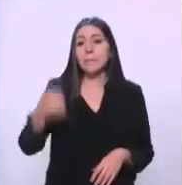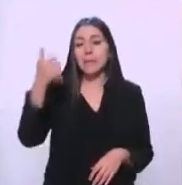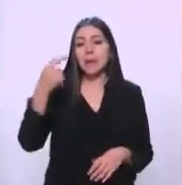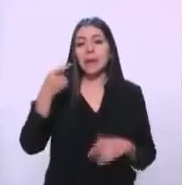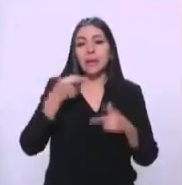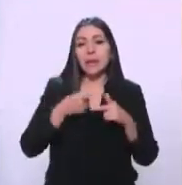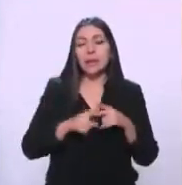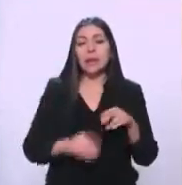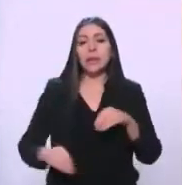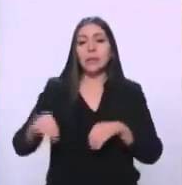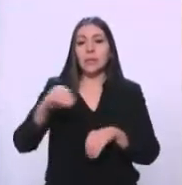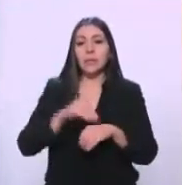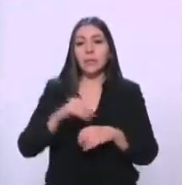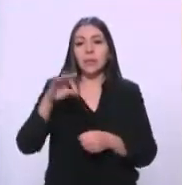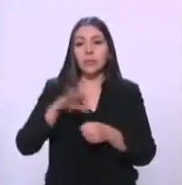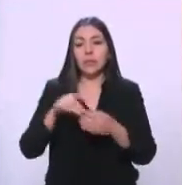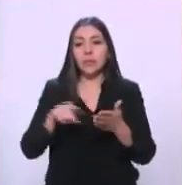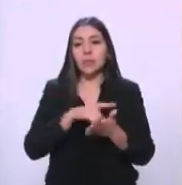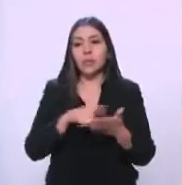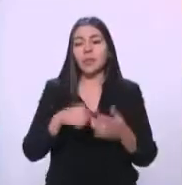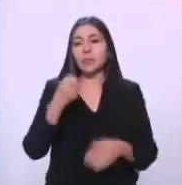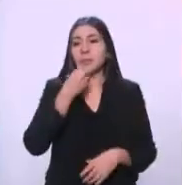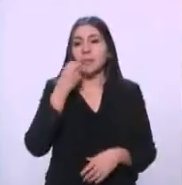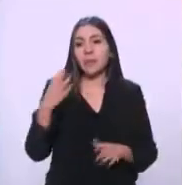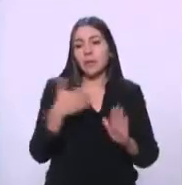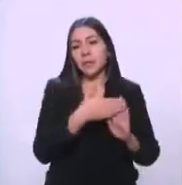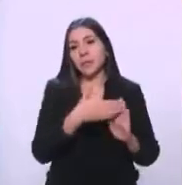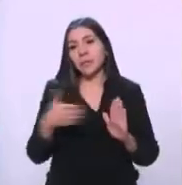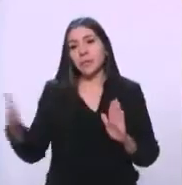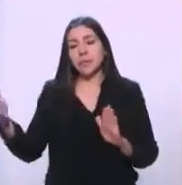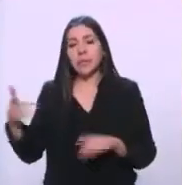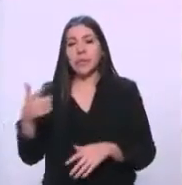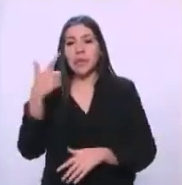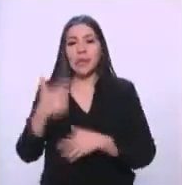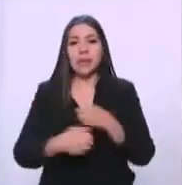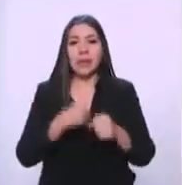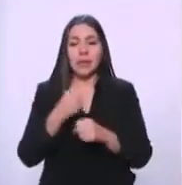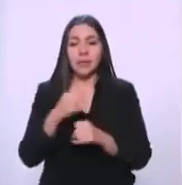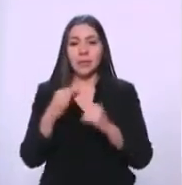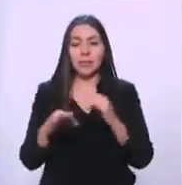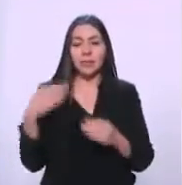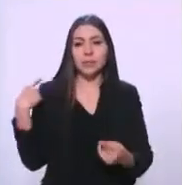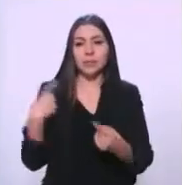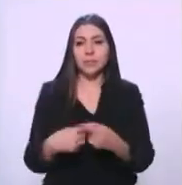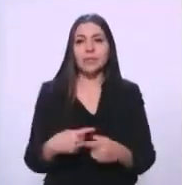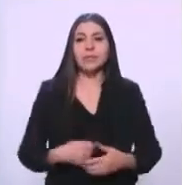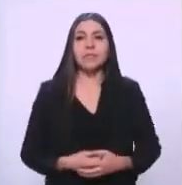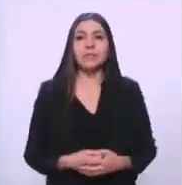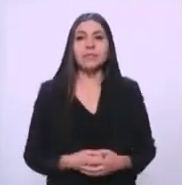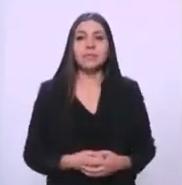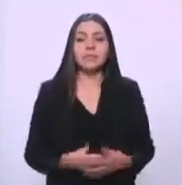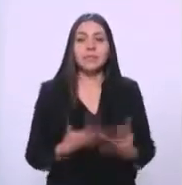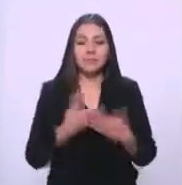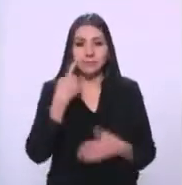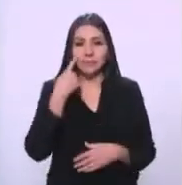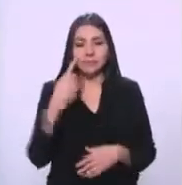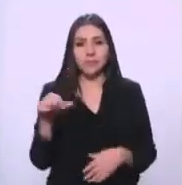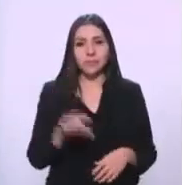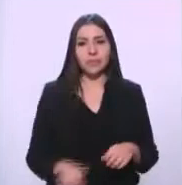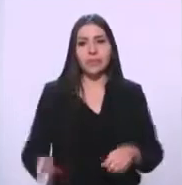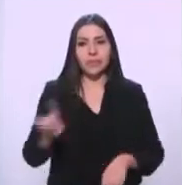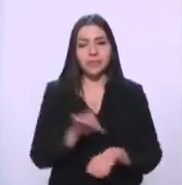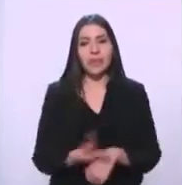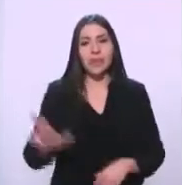proceso electoral. Ha sido un buen viaje estos últimos 7 años. Oh, pues ya lo vio, es martes